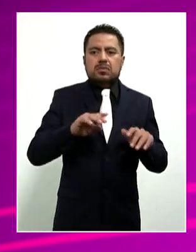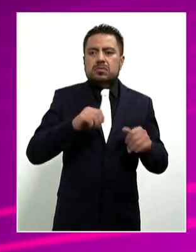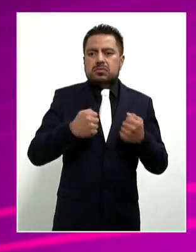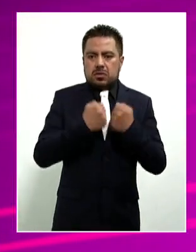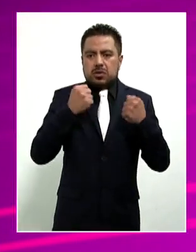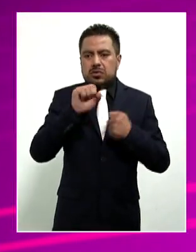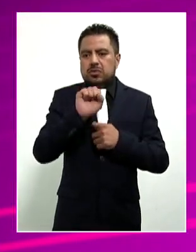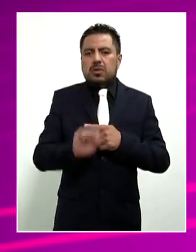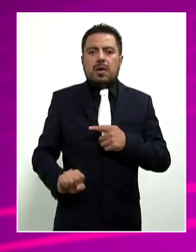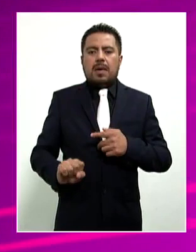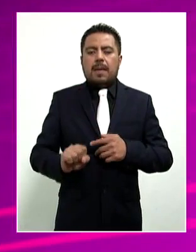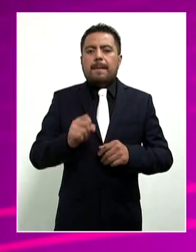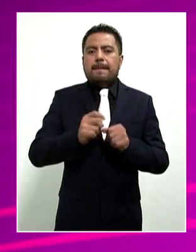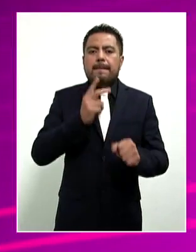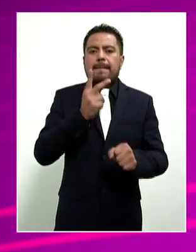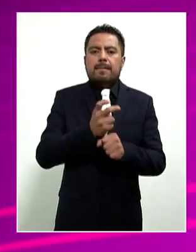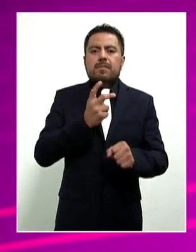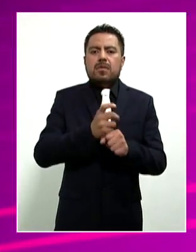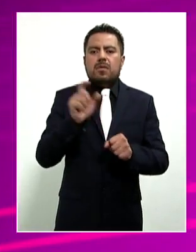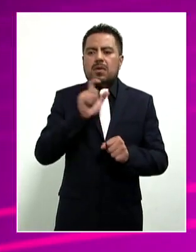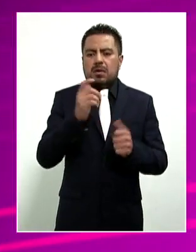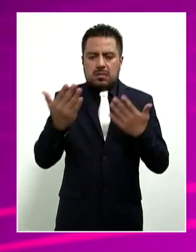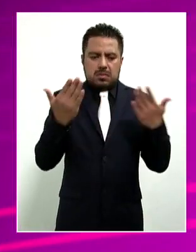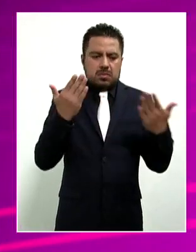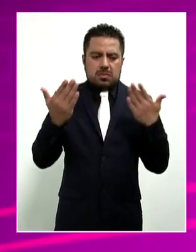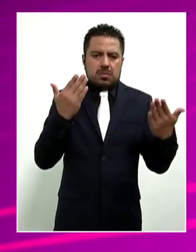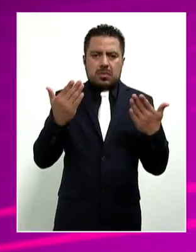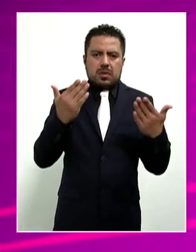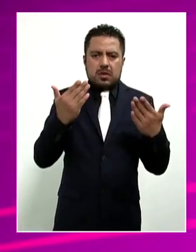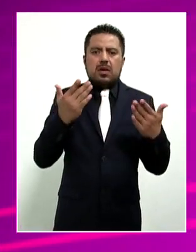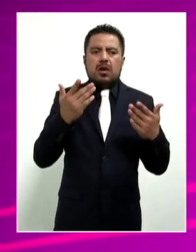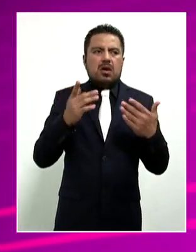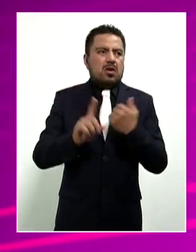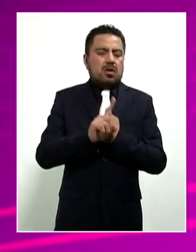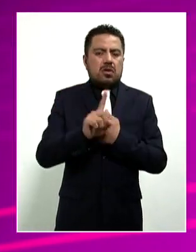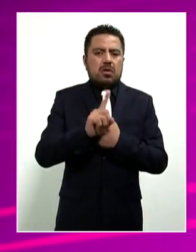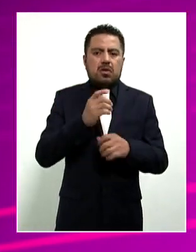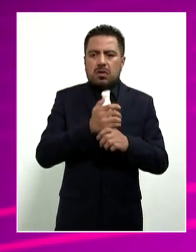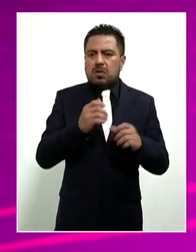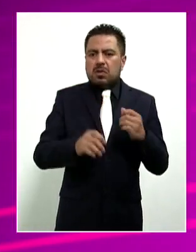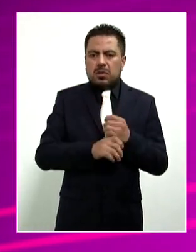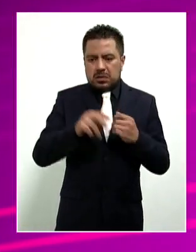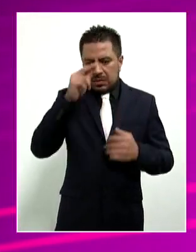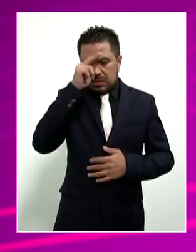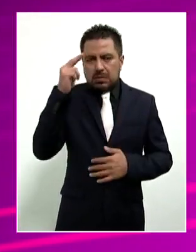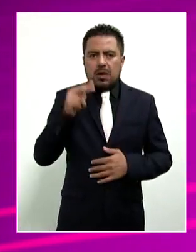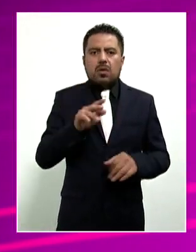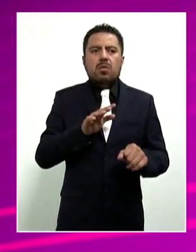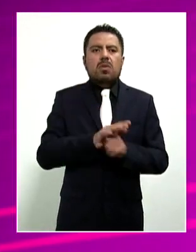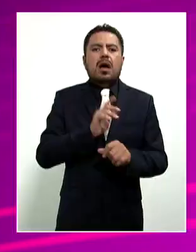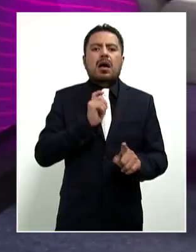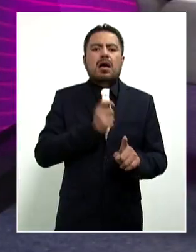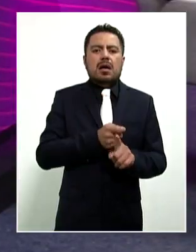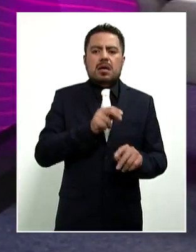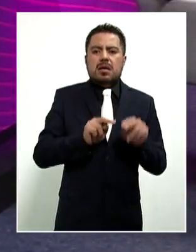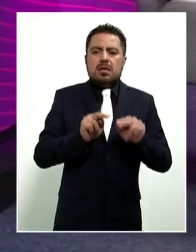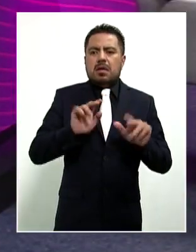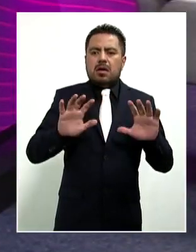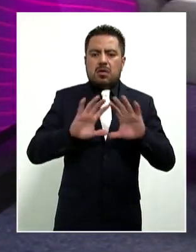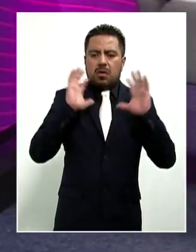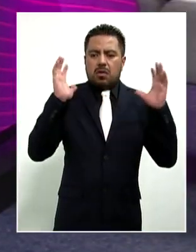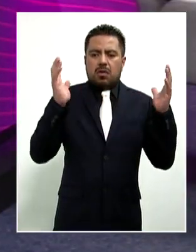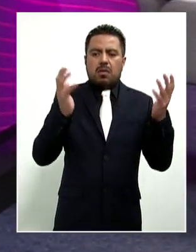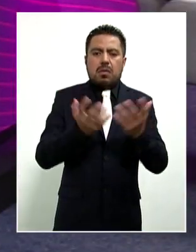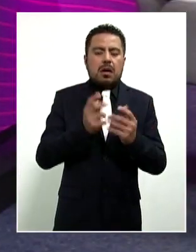sur. Dos, cuando comparamos la situación aquí en México con la situación a nivel global, lo